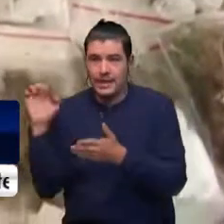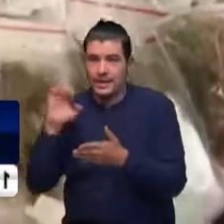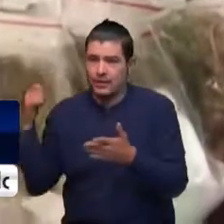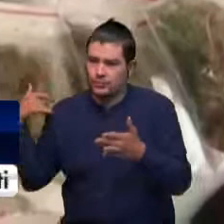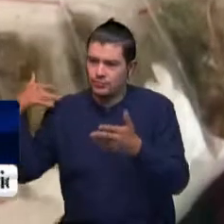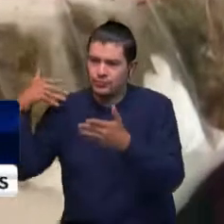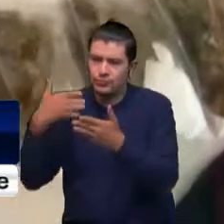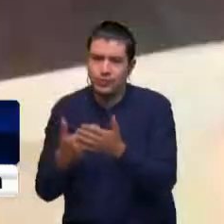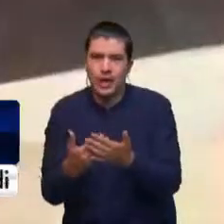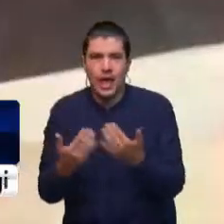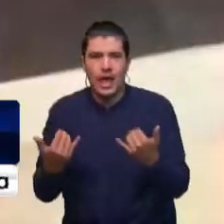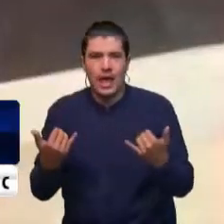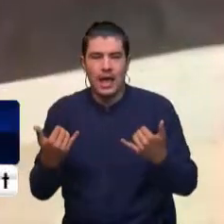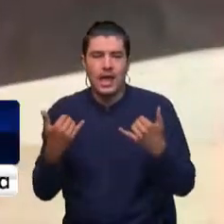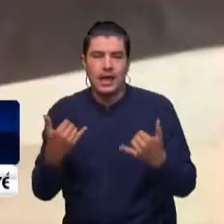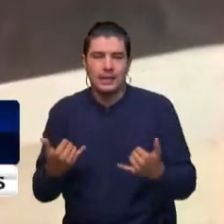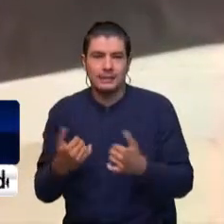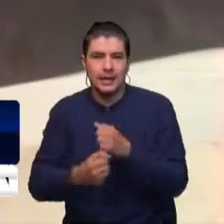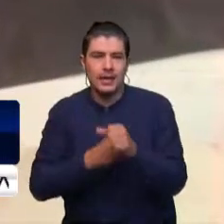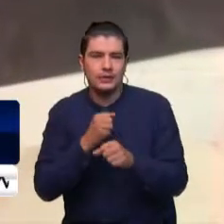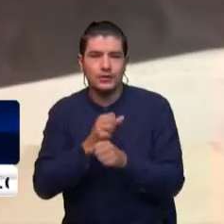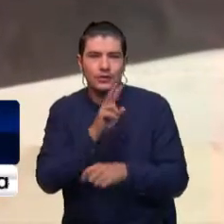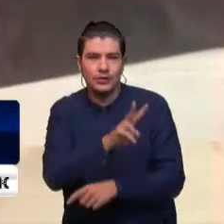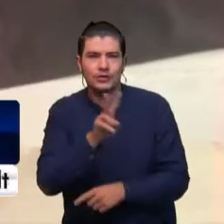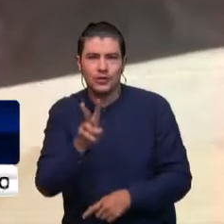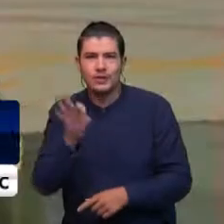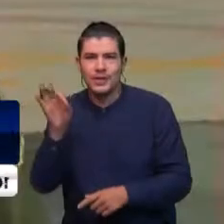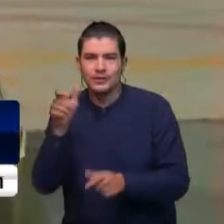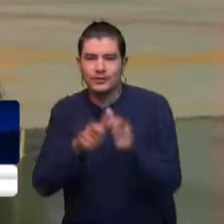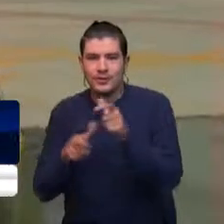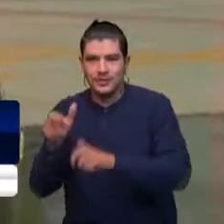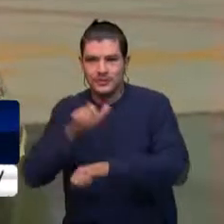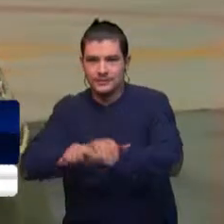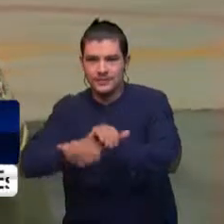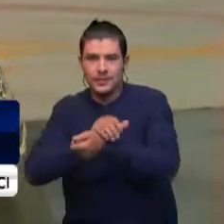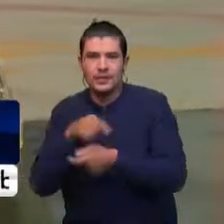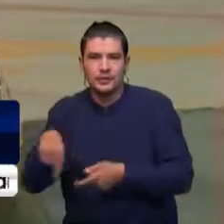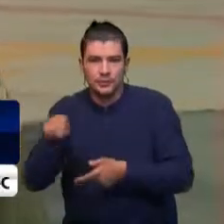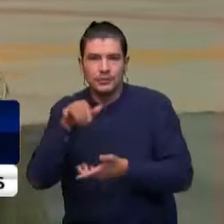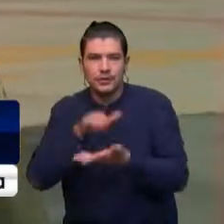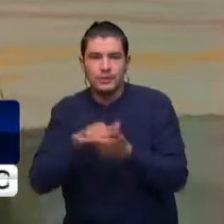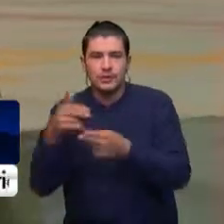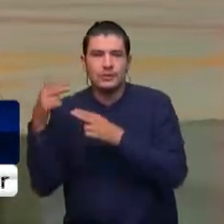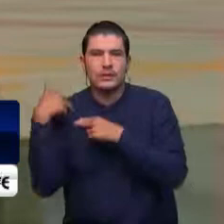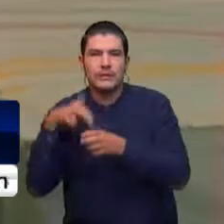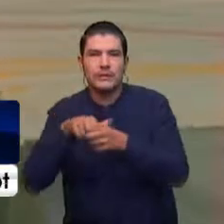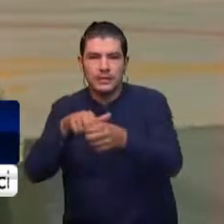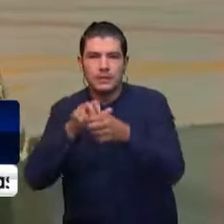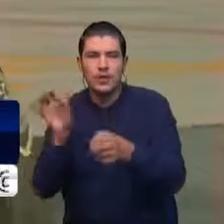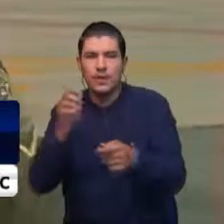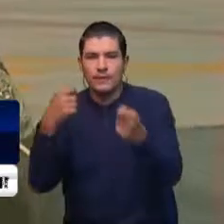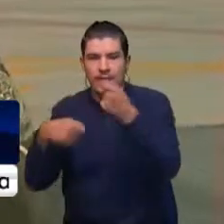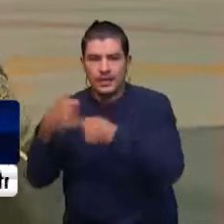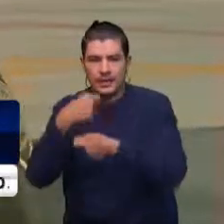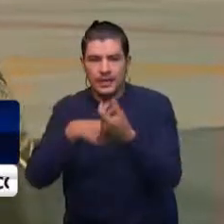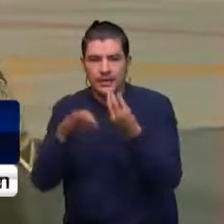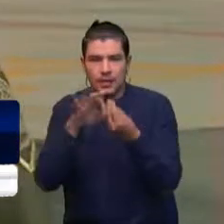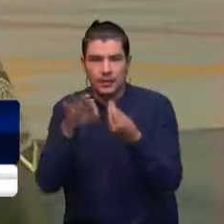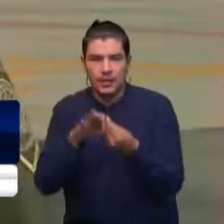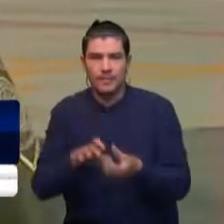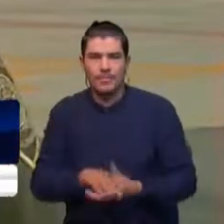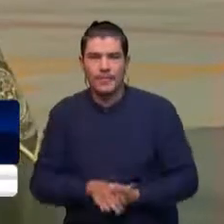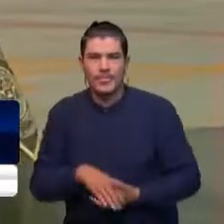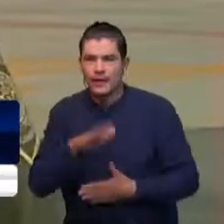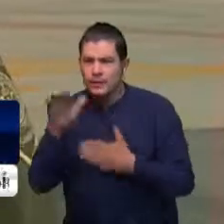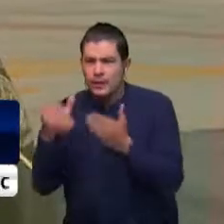capturadas durante febrero en el área metropolitana todas las estrategias las estamos detectando porque la lucha es frontal